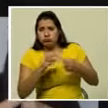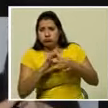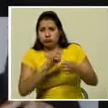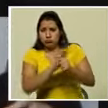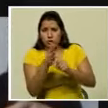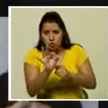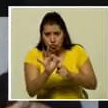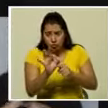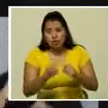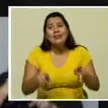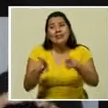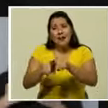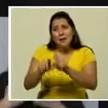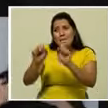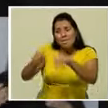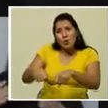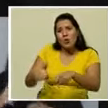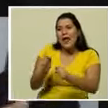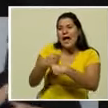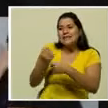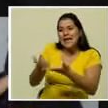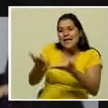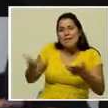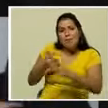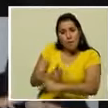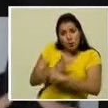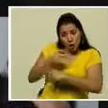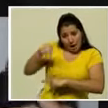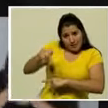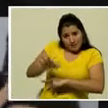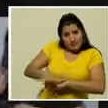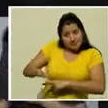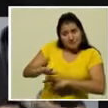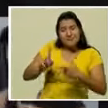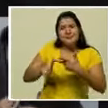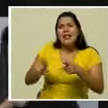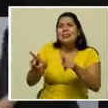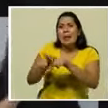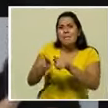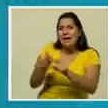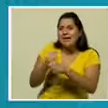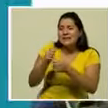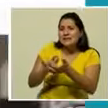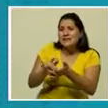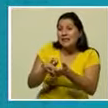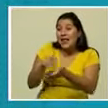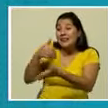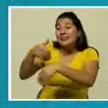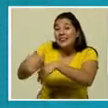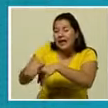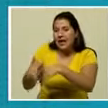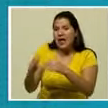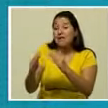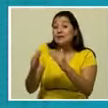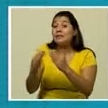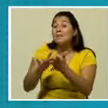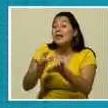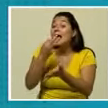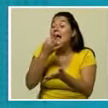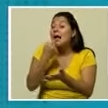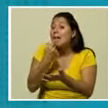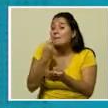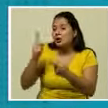nacional de equipos de protección o la distribución de alimentos o medicinas a domicilio. Costa Rica ha estado en los titulares de